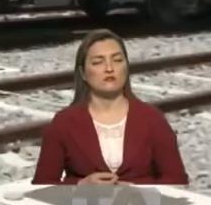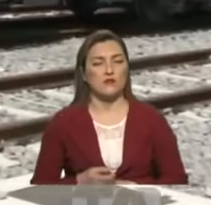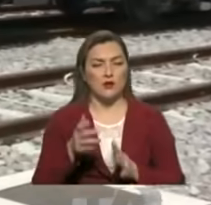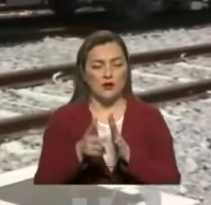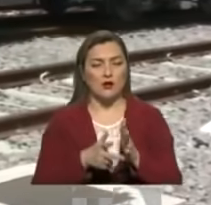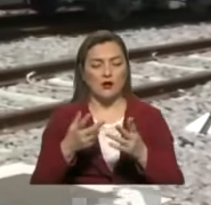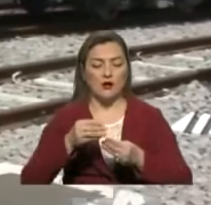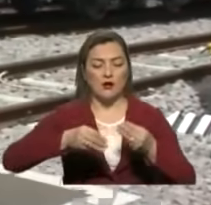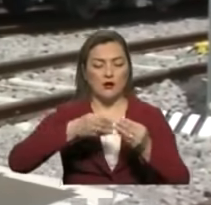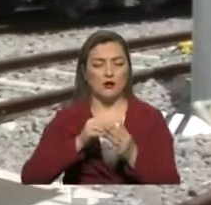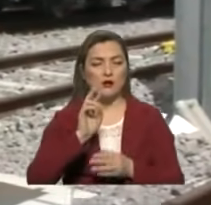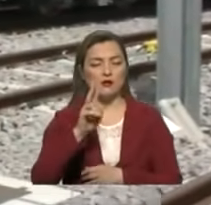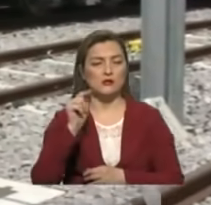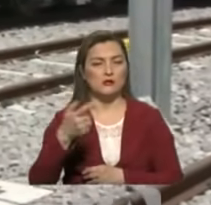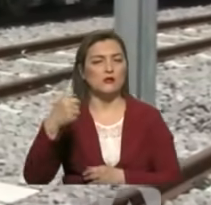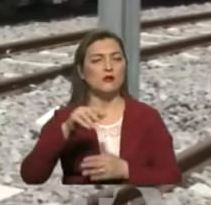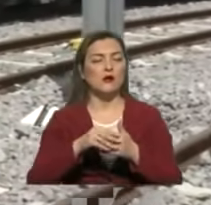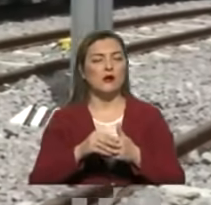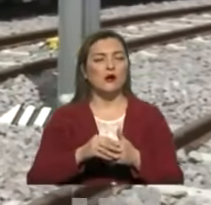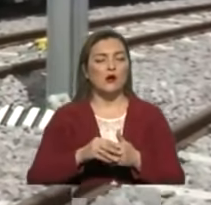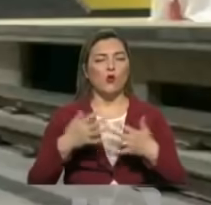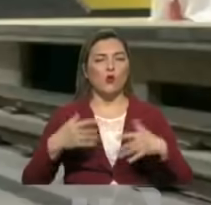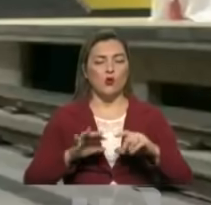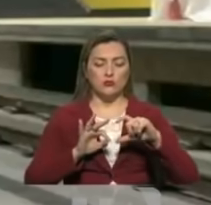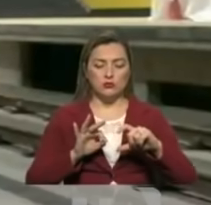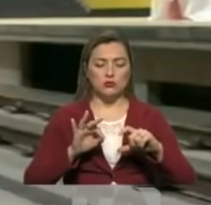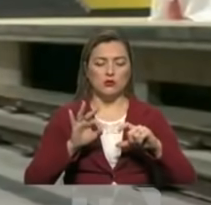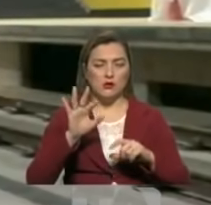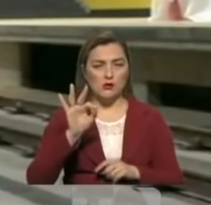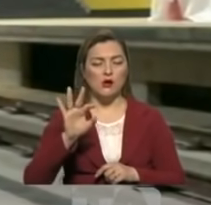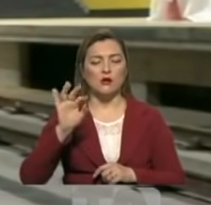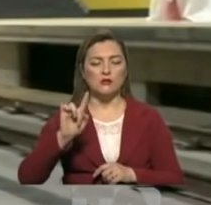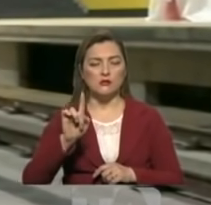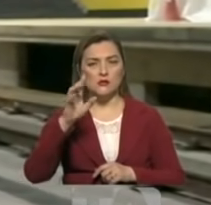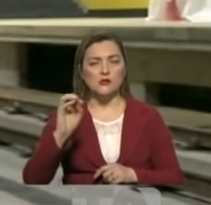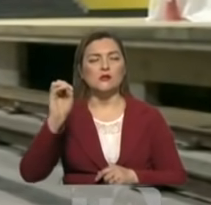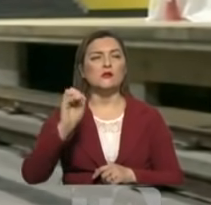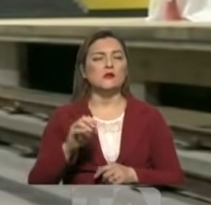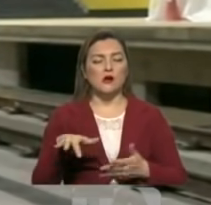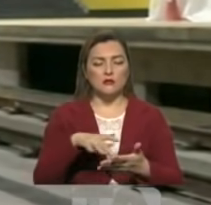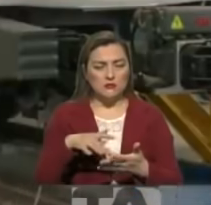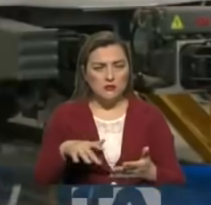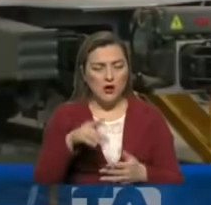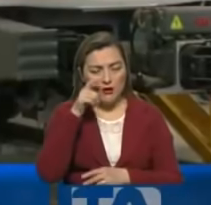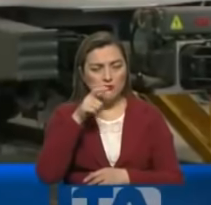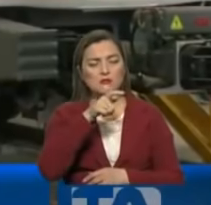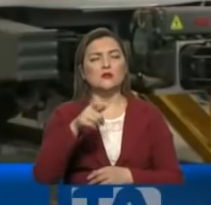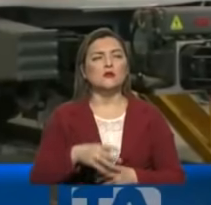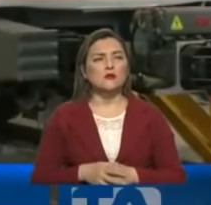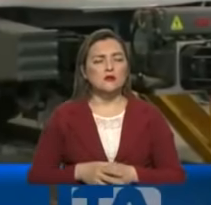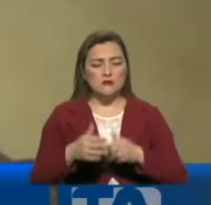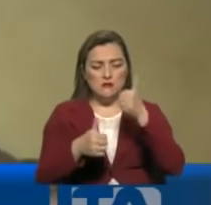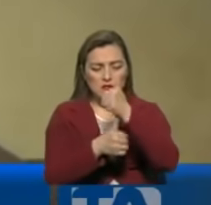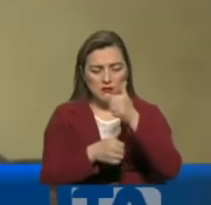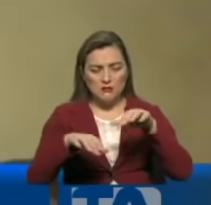obra que costó más de 2.000 millones de dólares y que tiene un avance del 99,1%, genera dudas a la veeduría. El